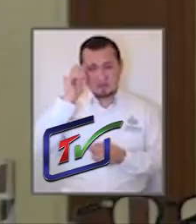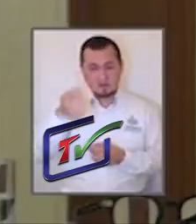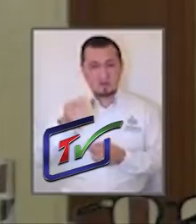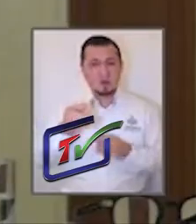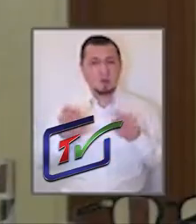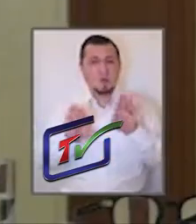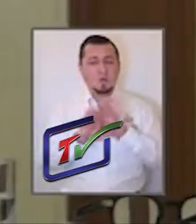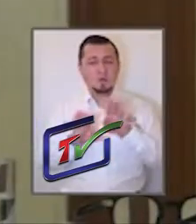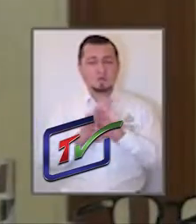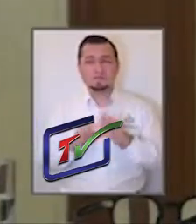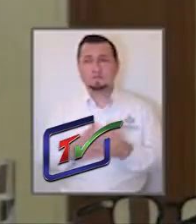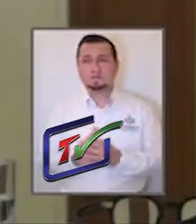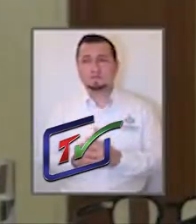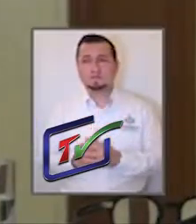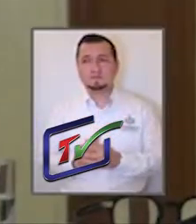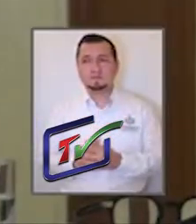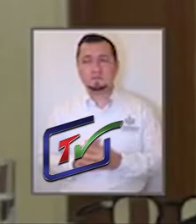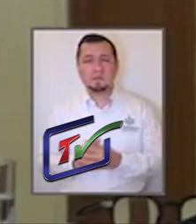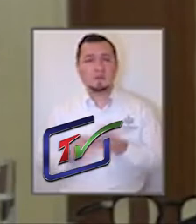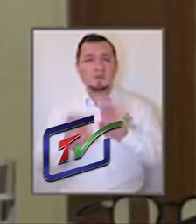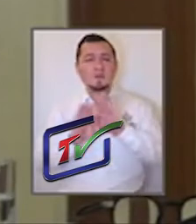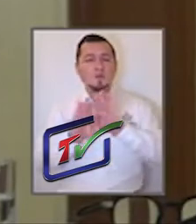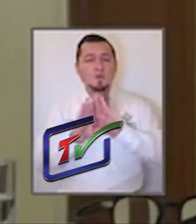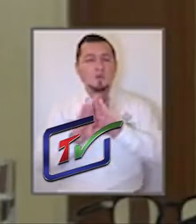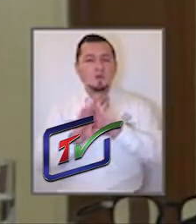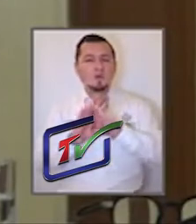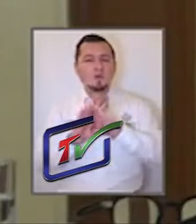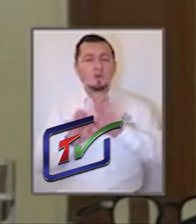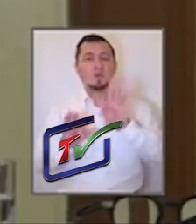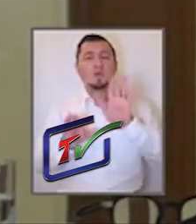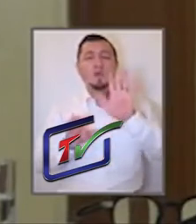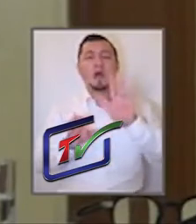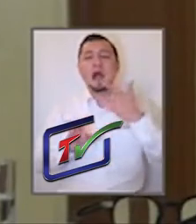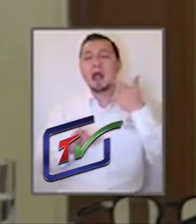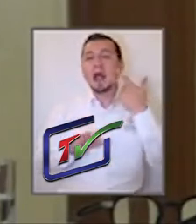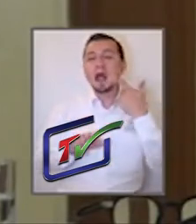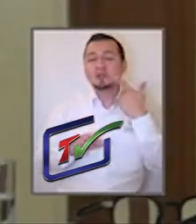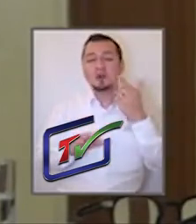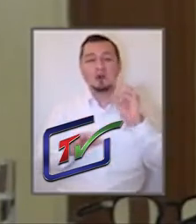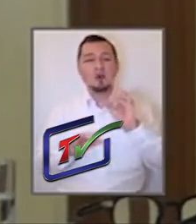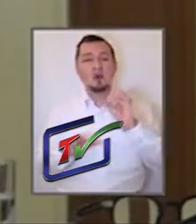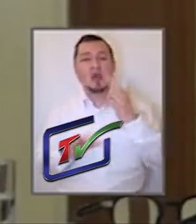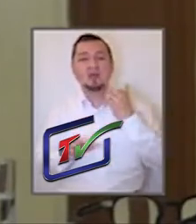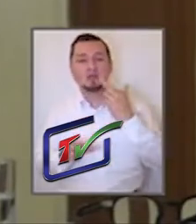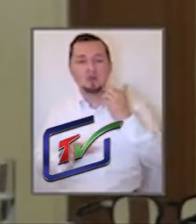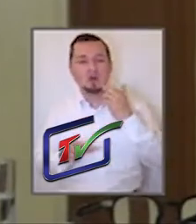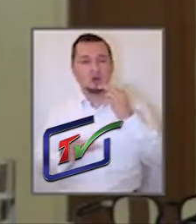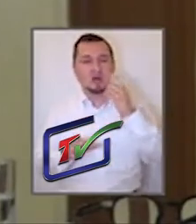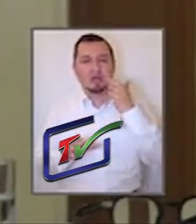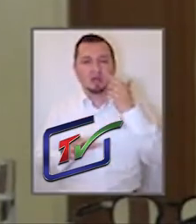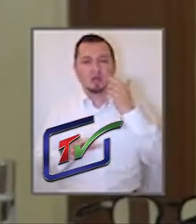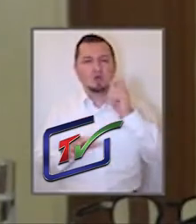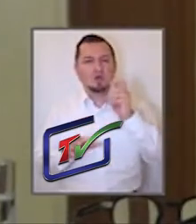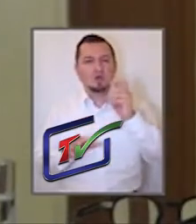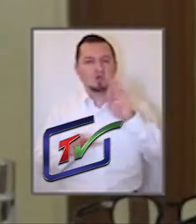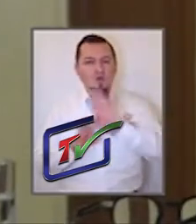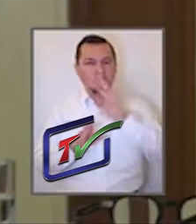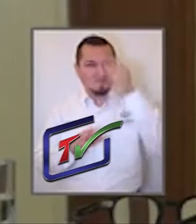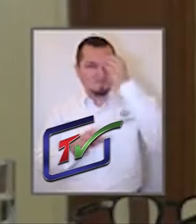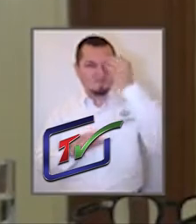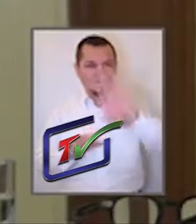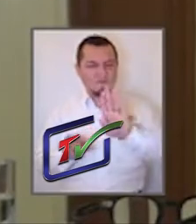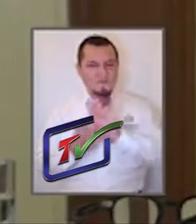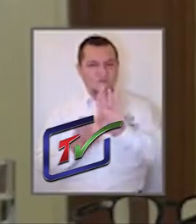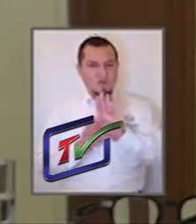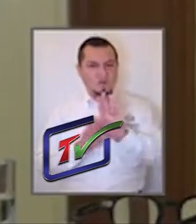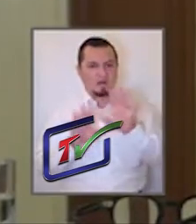se va a tratar de un juego entre el gato y el ratón. Por el contrario, lo que estamos